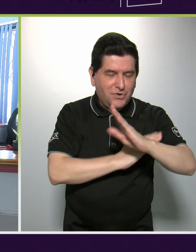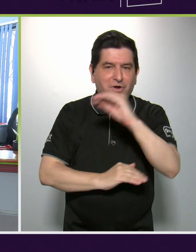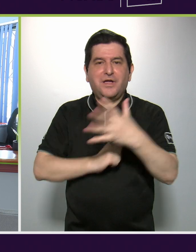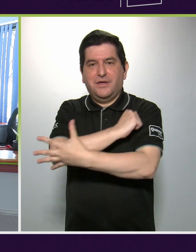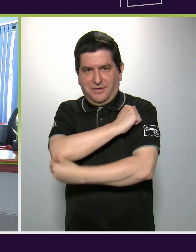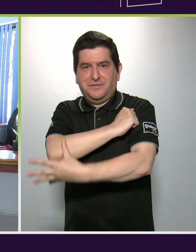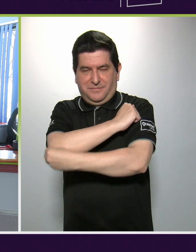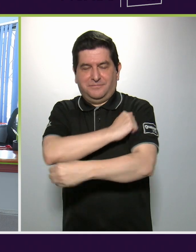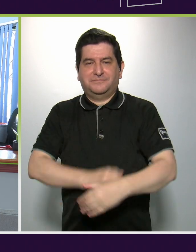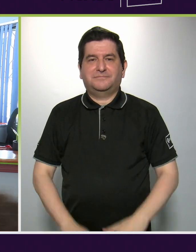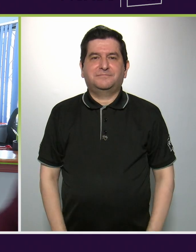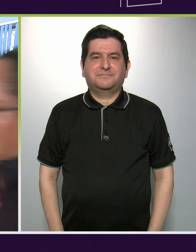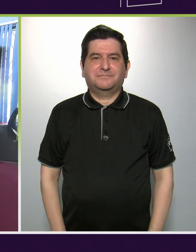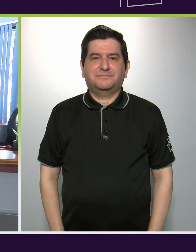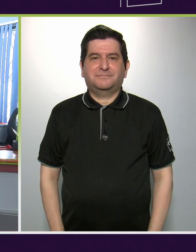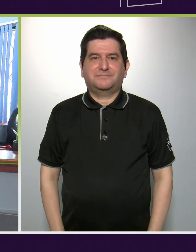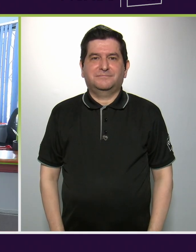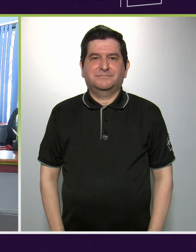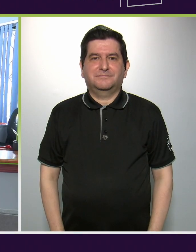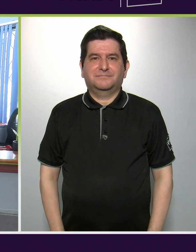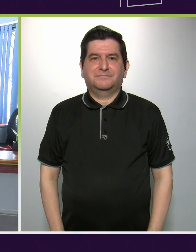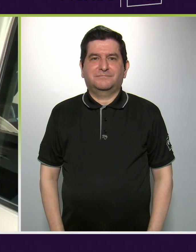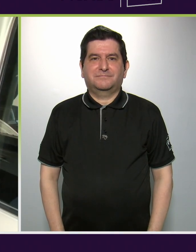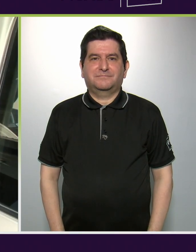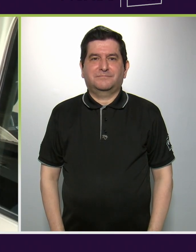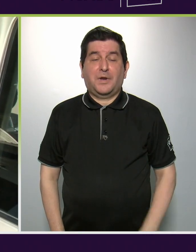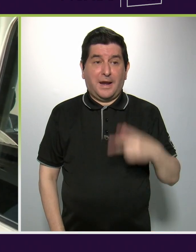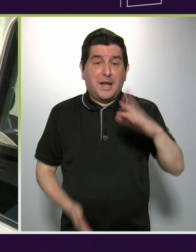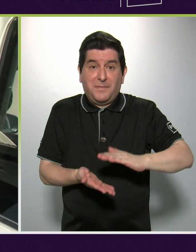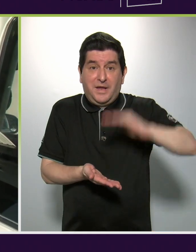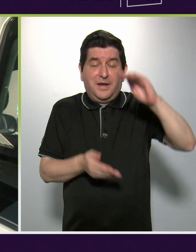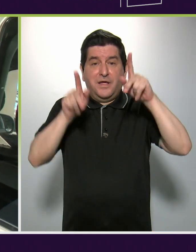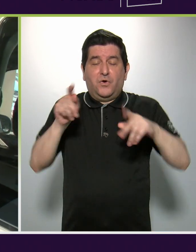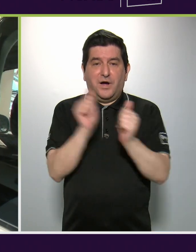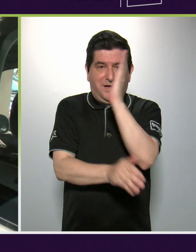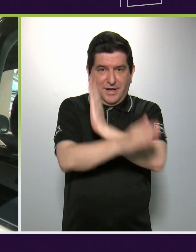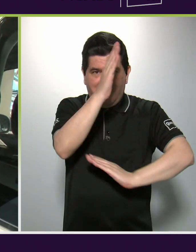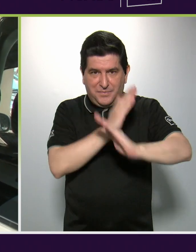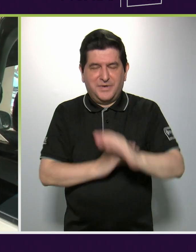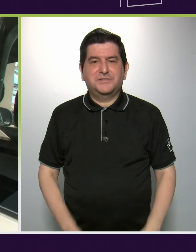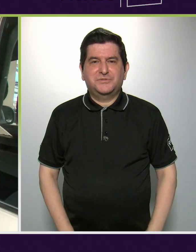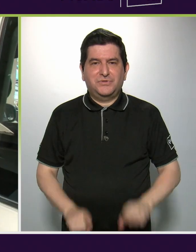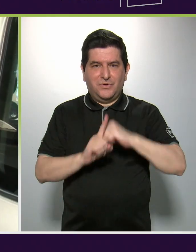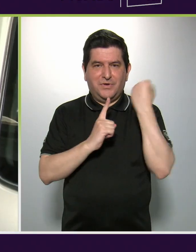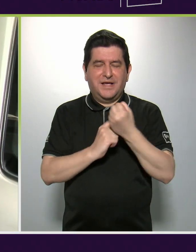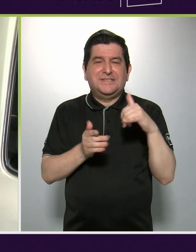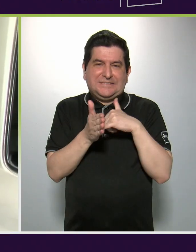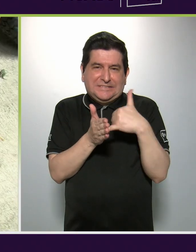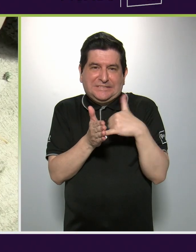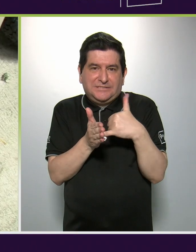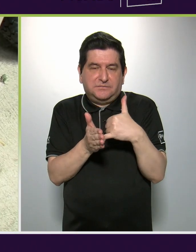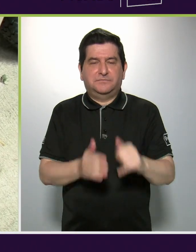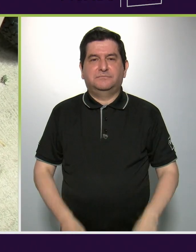mayor riesgo a las personas con discapacidad, les pone en una mayor situación de vulnerabilidad, ¿verdad? Si las personas con discapacidad no pueden estar agarrando un